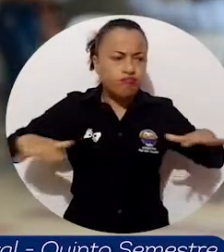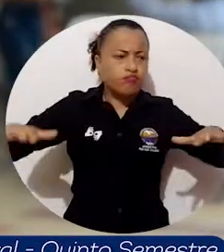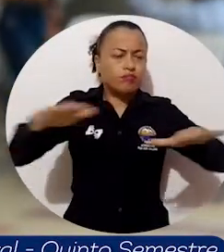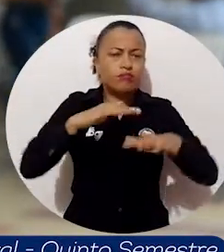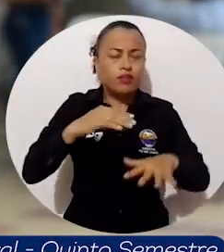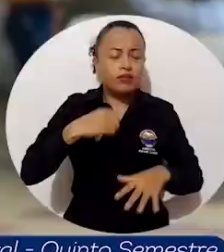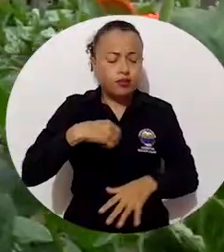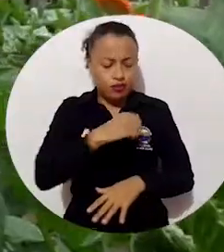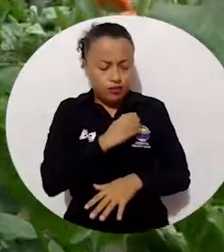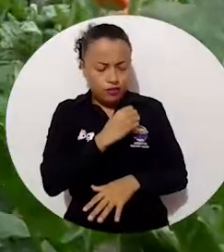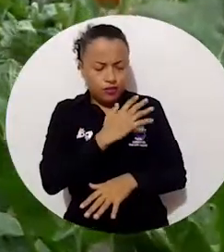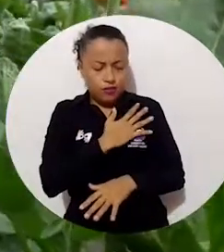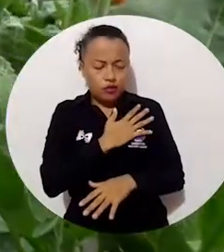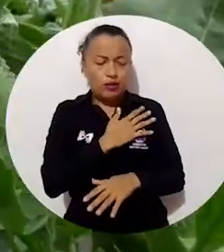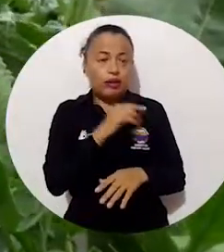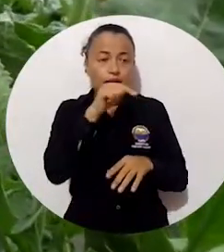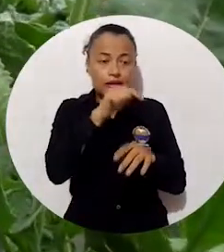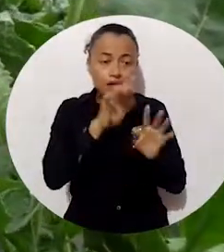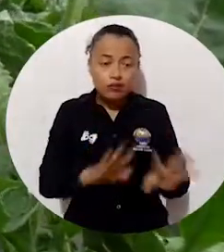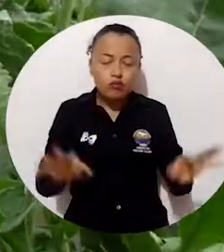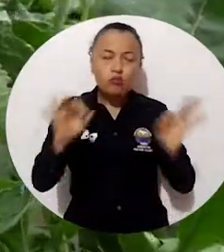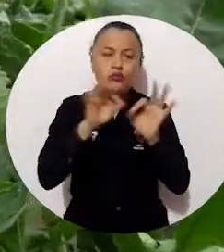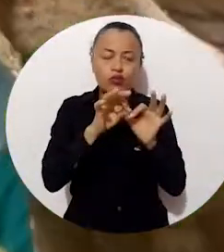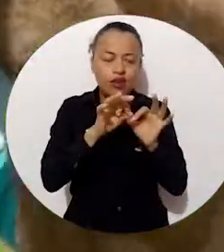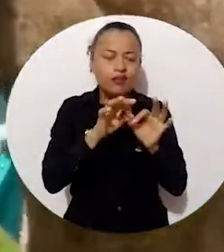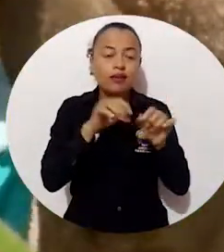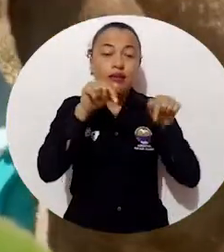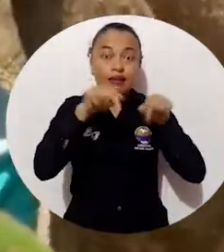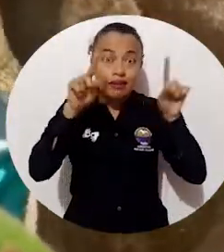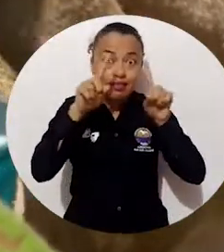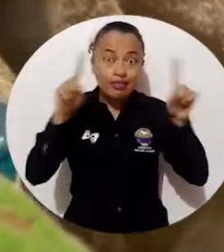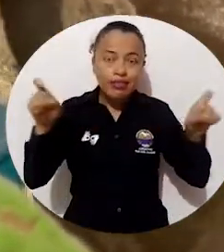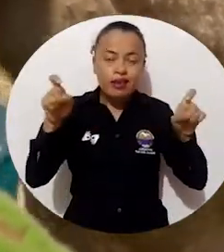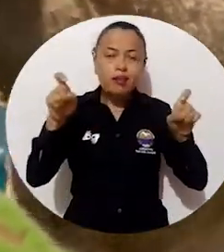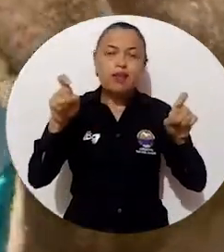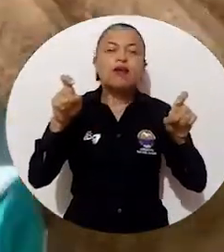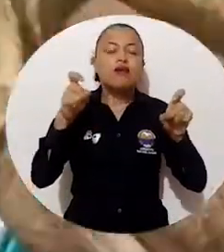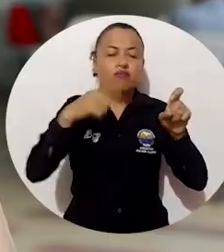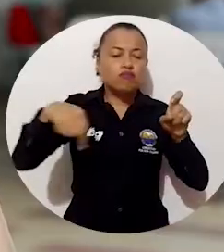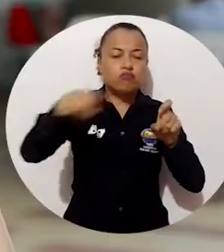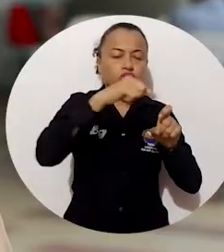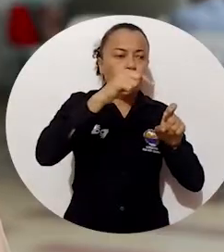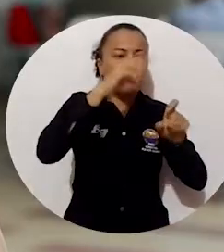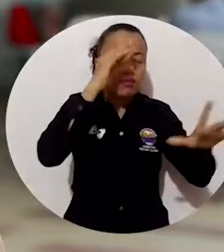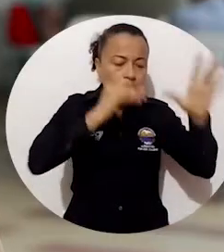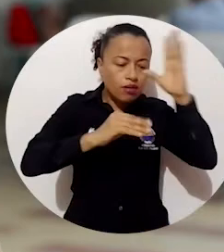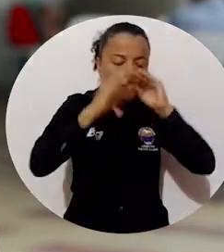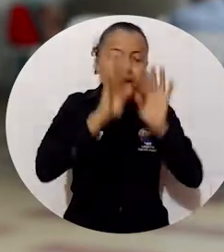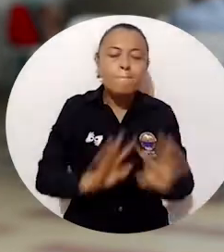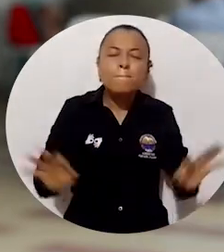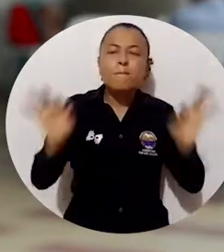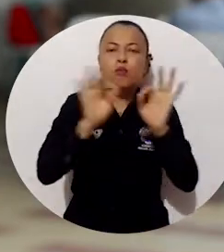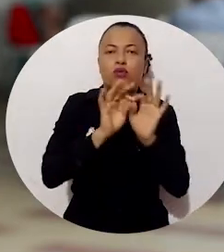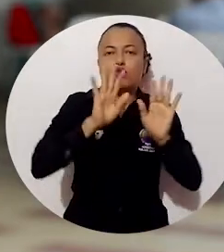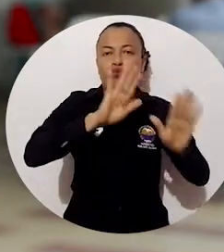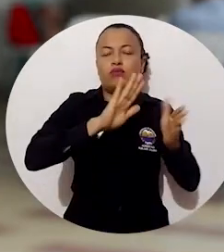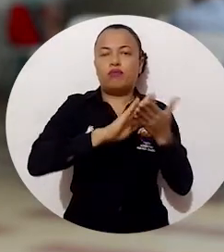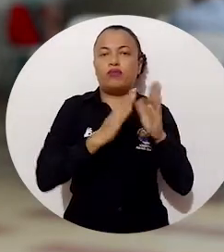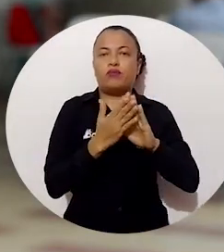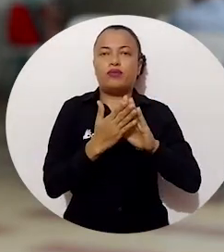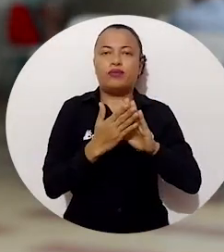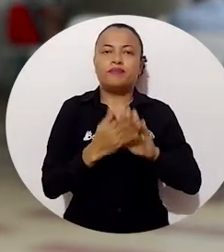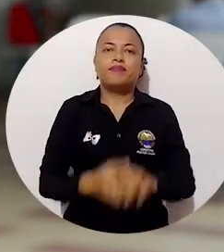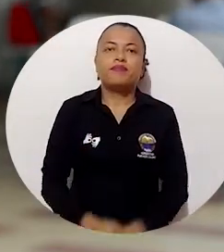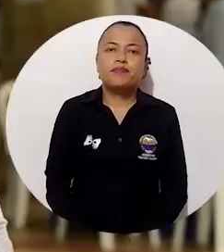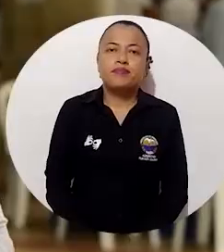esta oportunidad, y me parece muy bonito este tema. Es un conocimiento que uno tiene que adquirir a